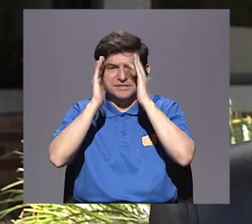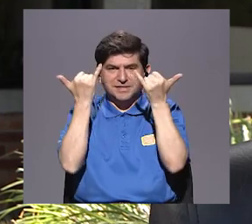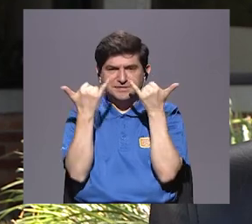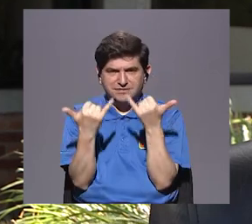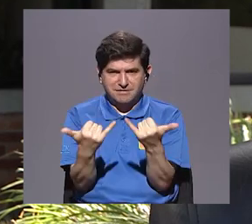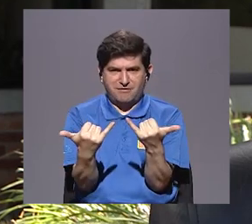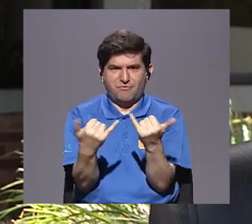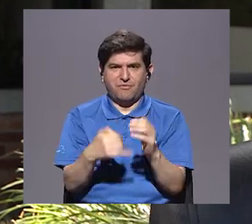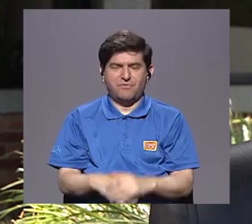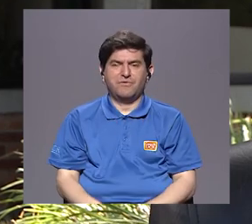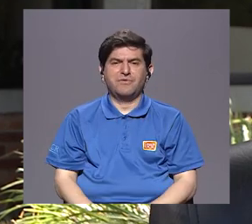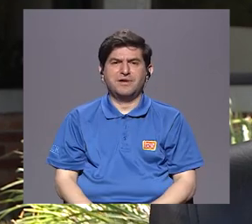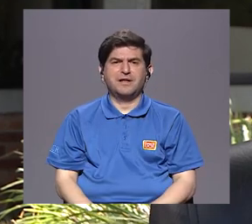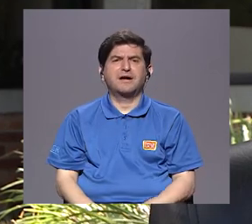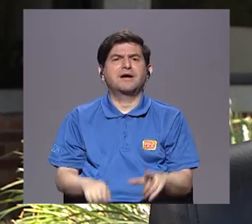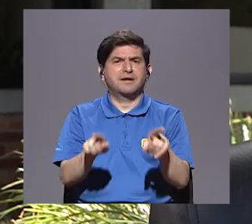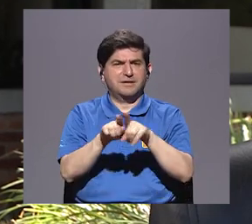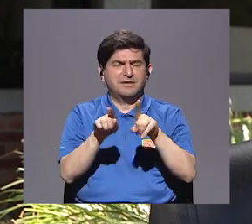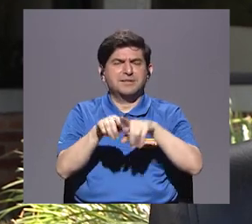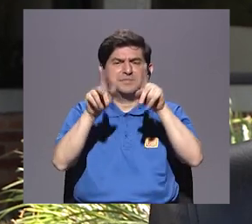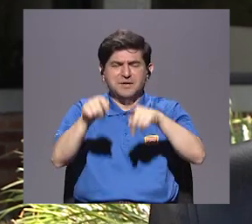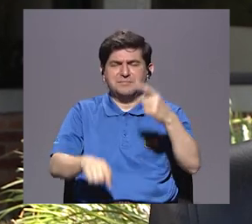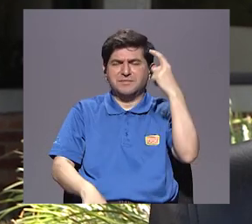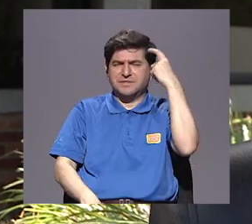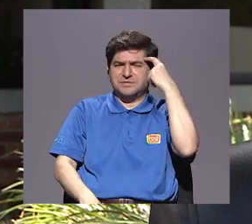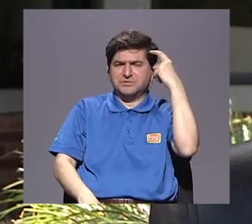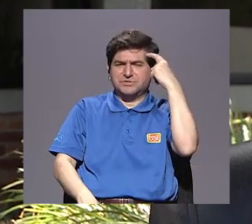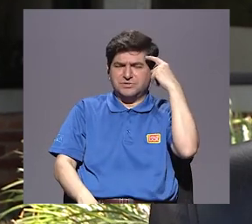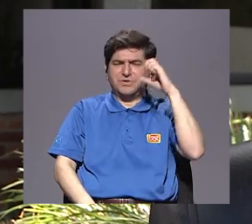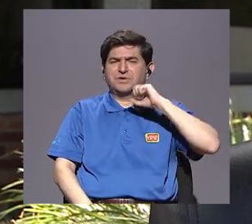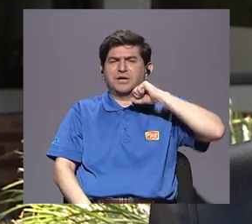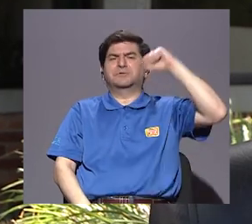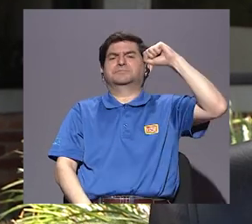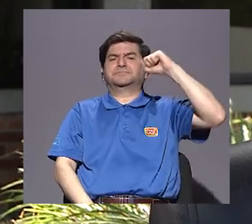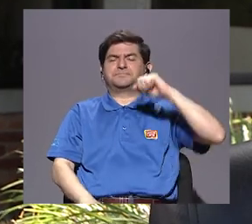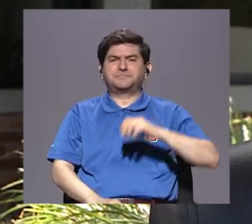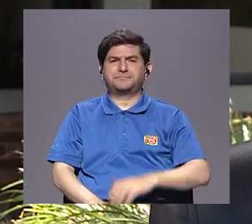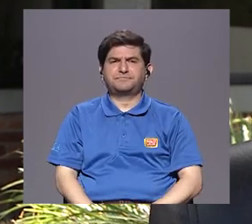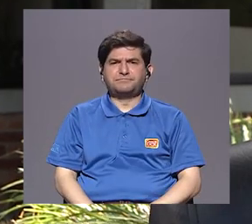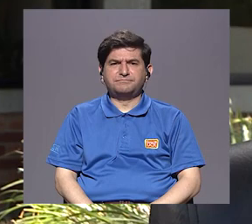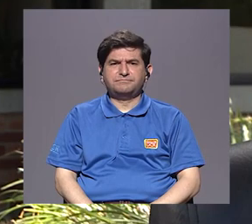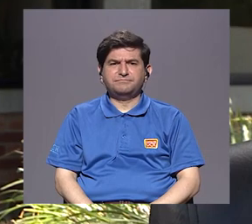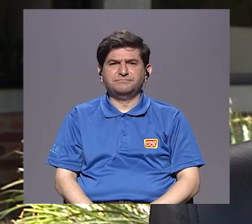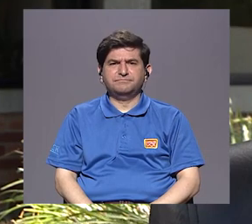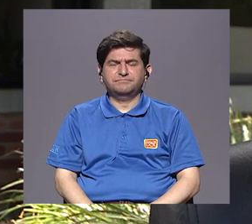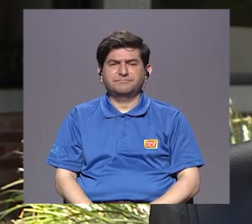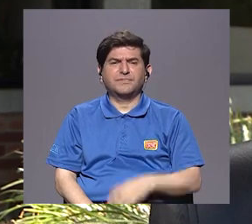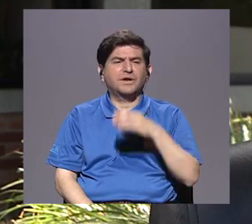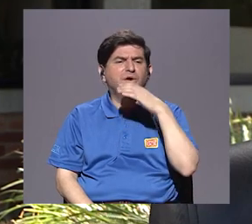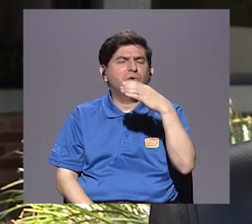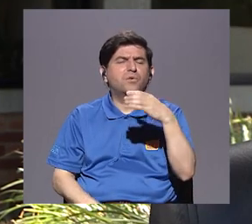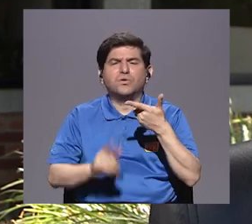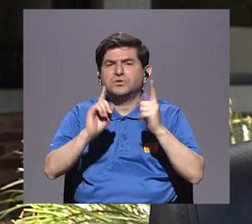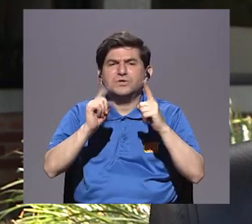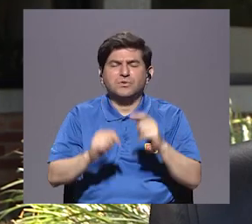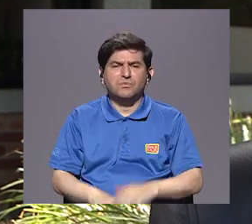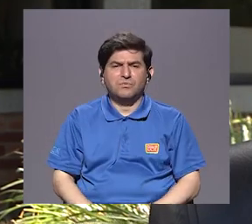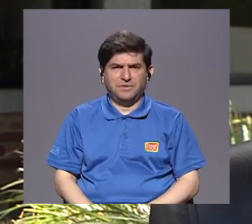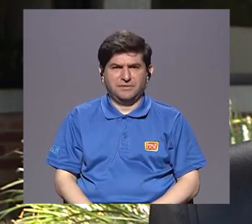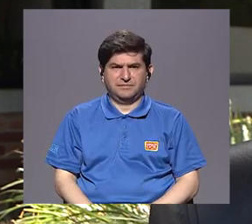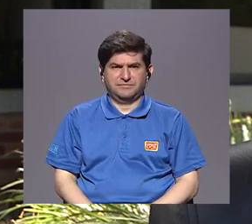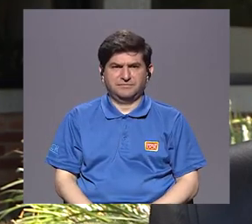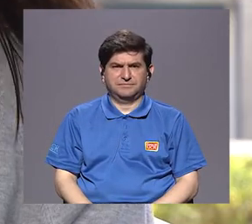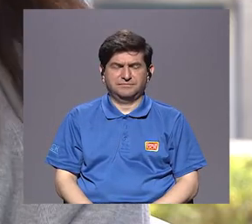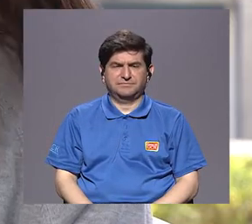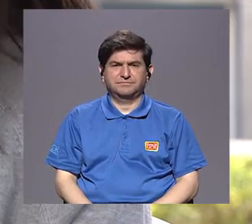escuchando en este momento y está también con esos pensamientos, uh-huh. ¿Qué tal vez es un consejo así que, uh-huh. que se le pueda uh-huh.